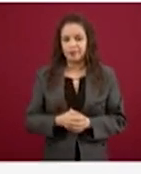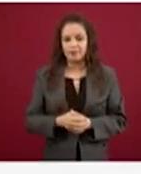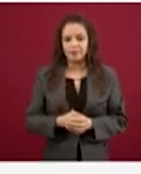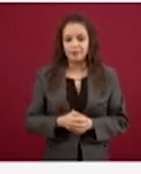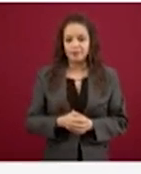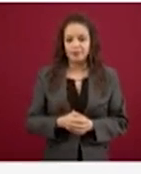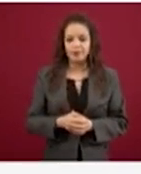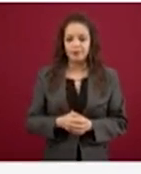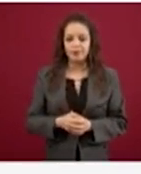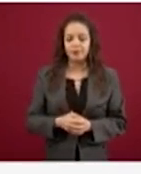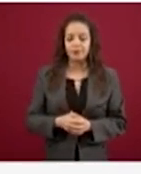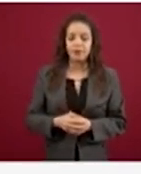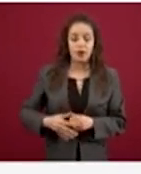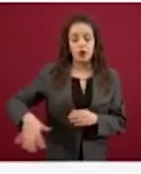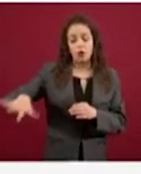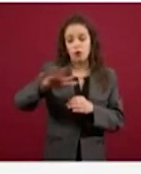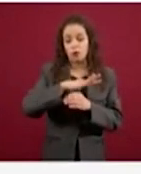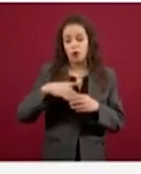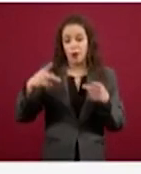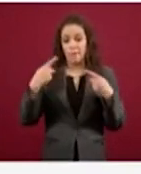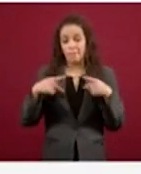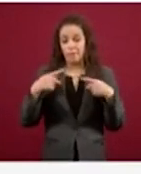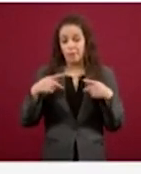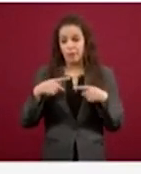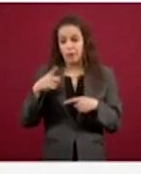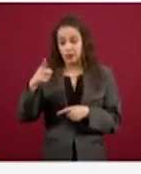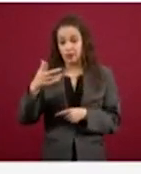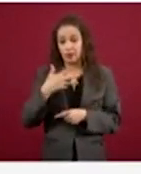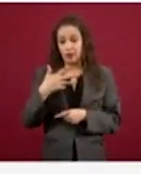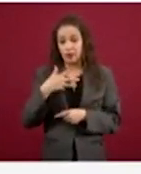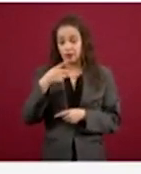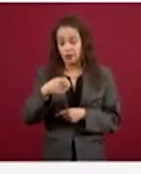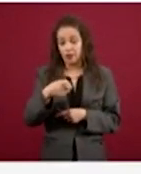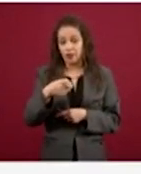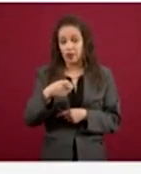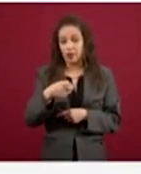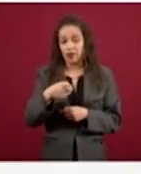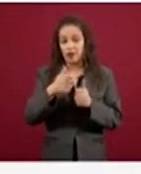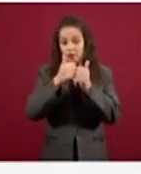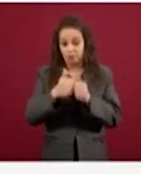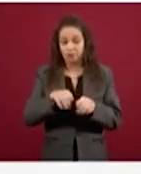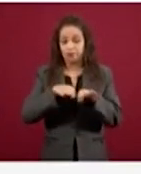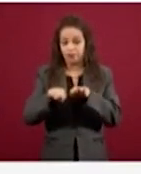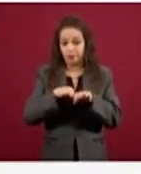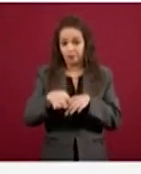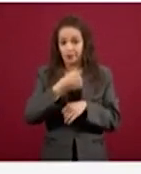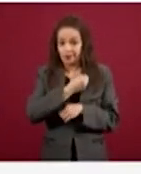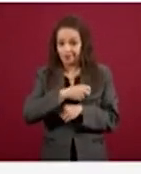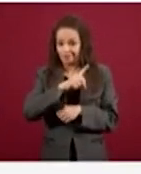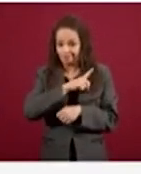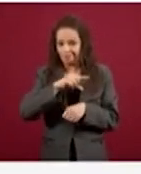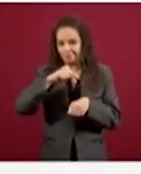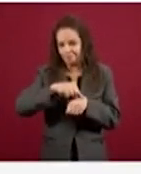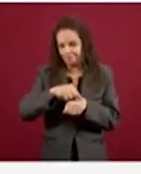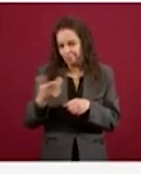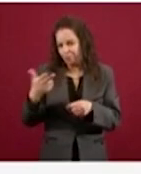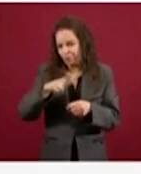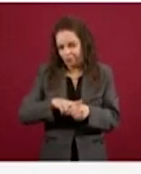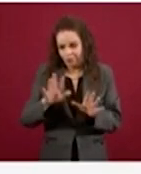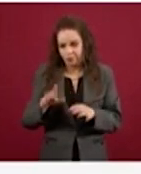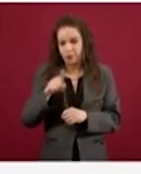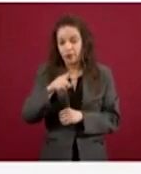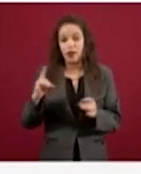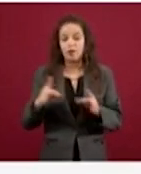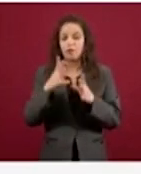que nos llega este que es de salud y que tiene algún síntoma también se le toma la muestra al día de hoy se le han tomado